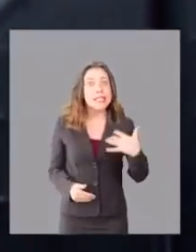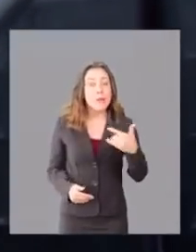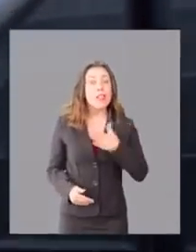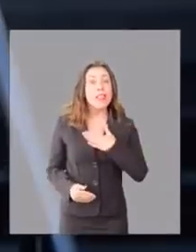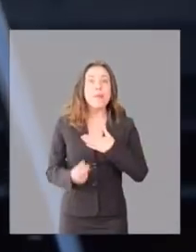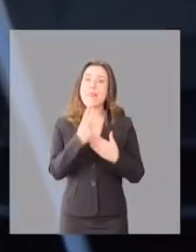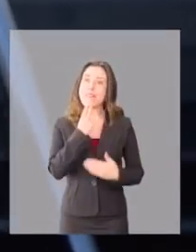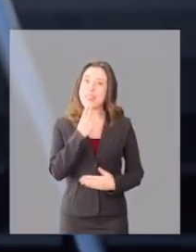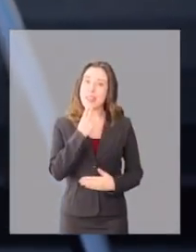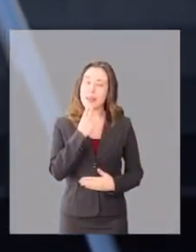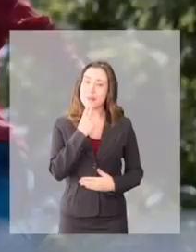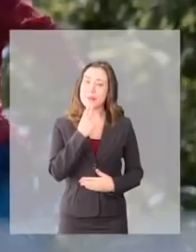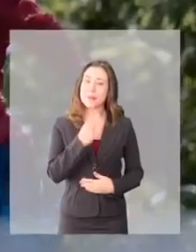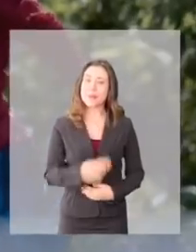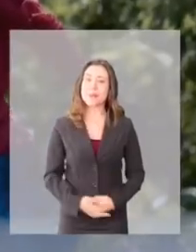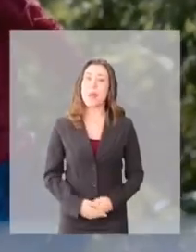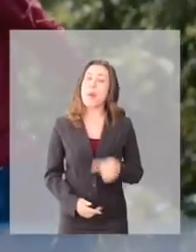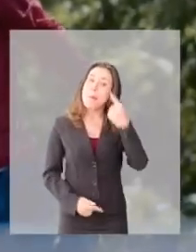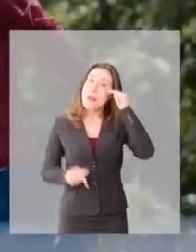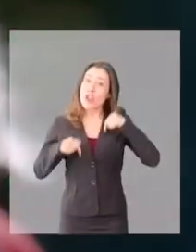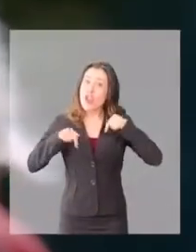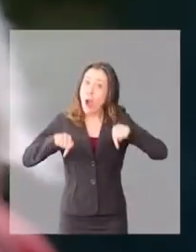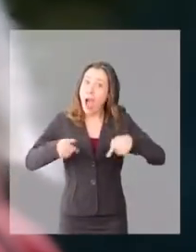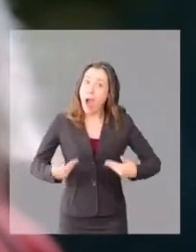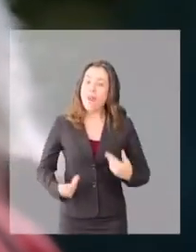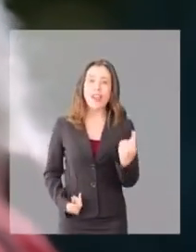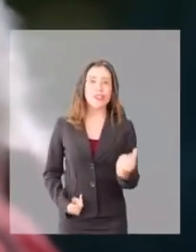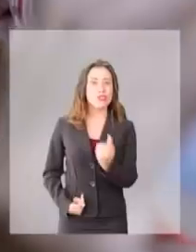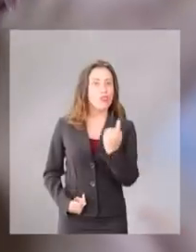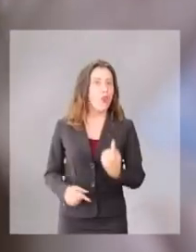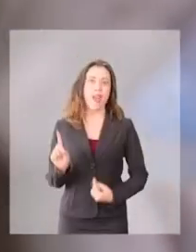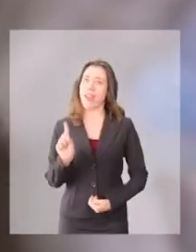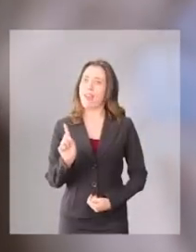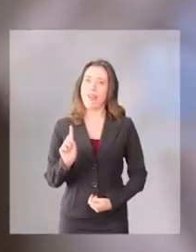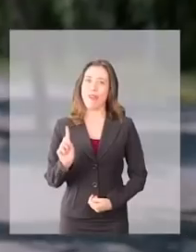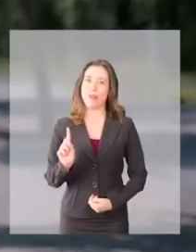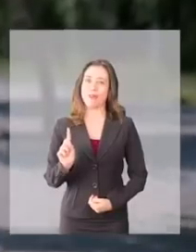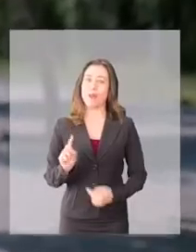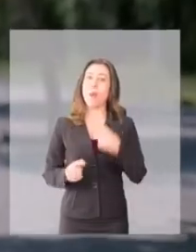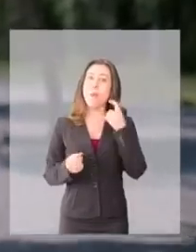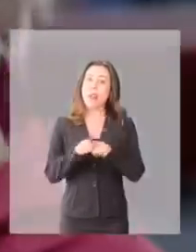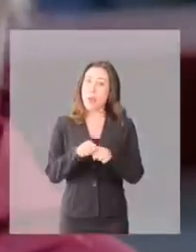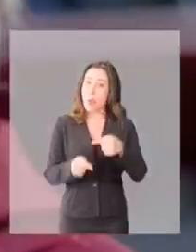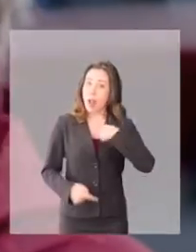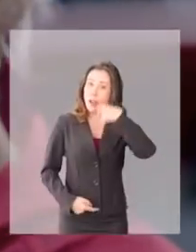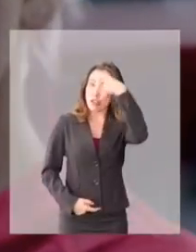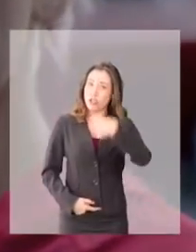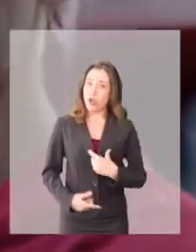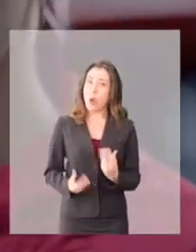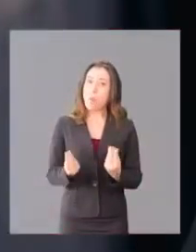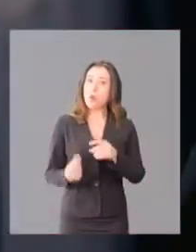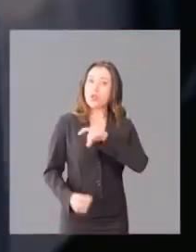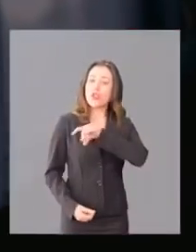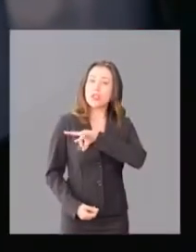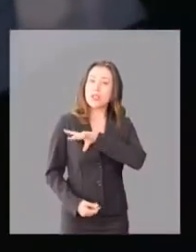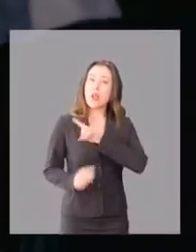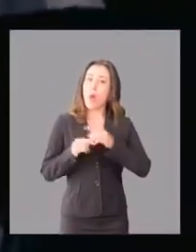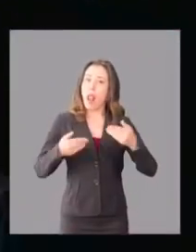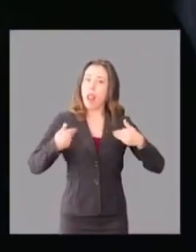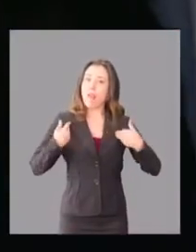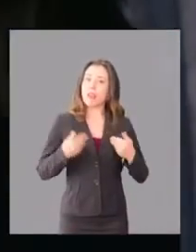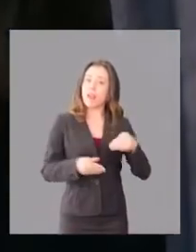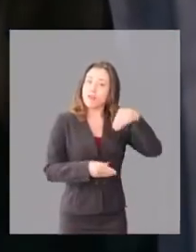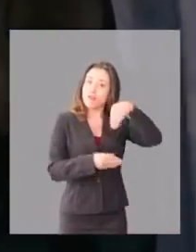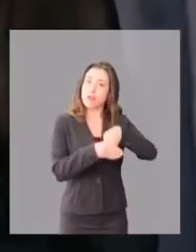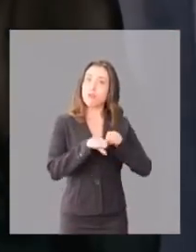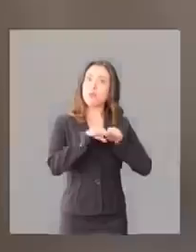más importantes de mi vida. Pero esta vez no estoy sola. Porque como yo, hay muchos chilenos que se van